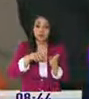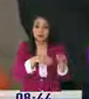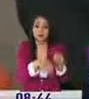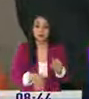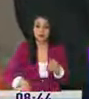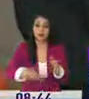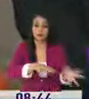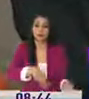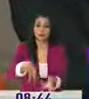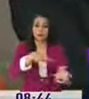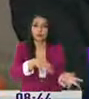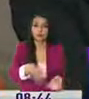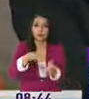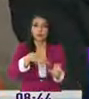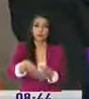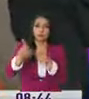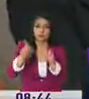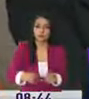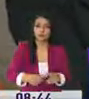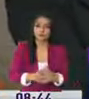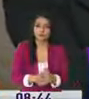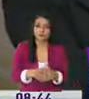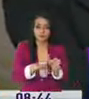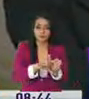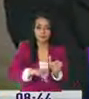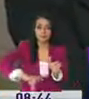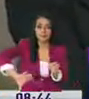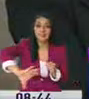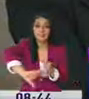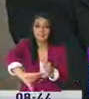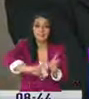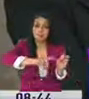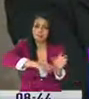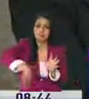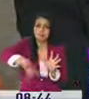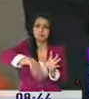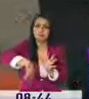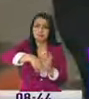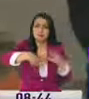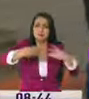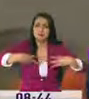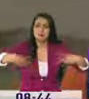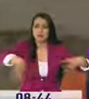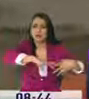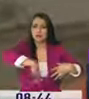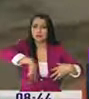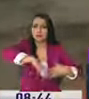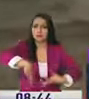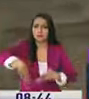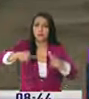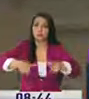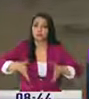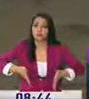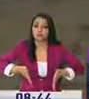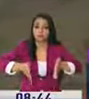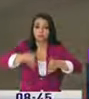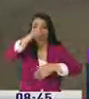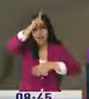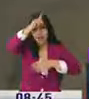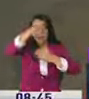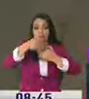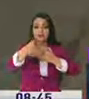los distintos niveles de la estación. La boca de la rampa de salida de toda esa maquinaria de movimiento de tierras está ubicada en este tramo, entre la Alemania y la